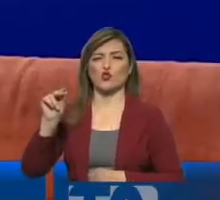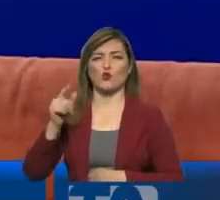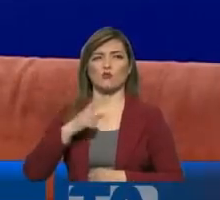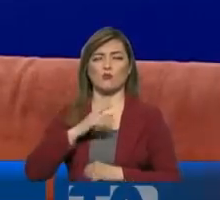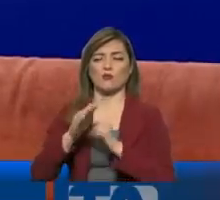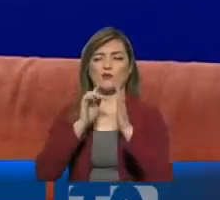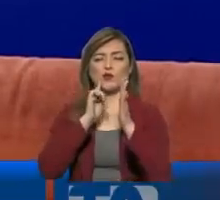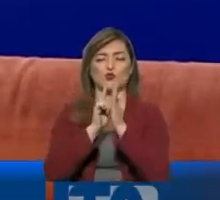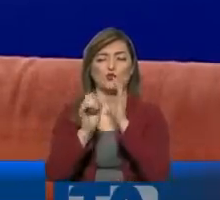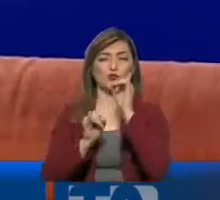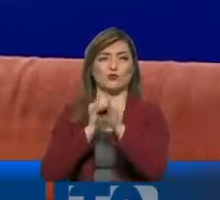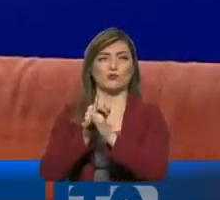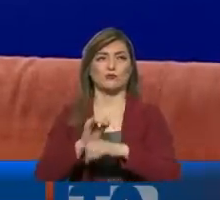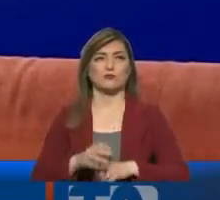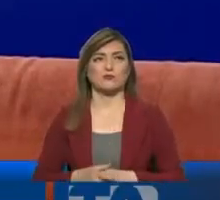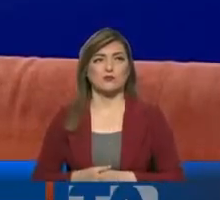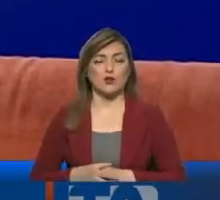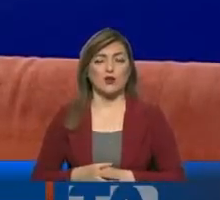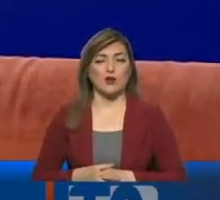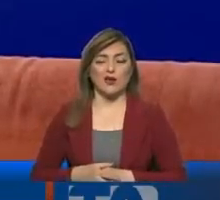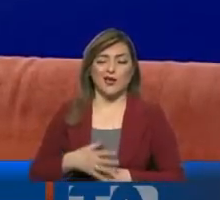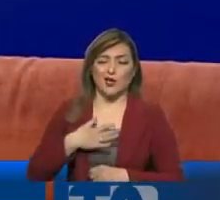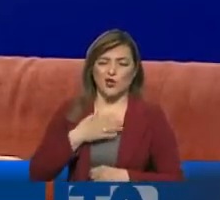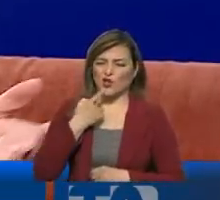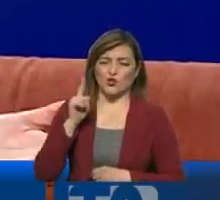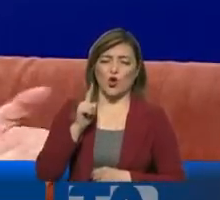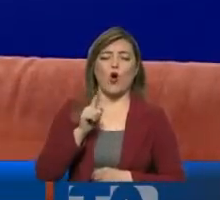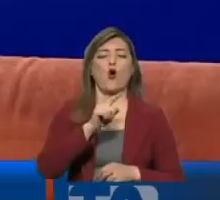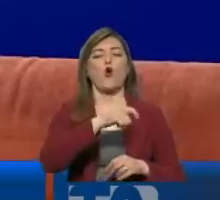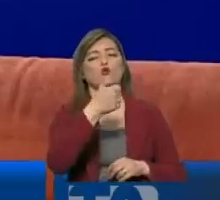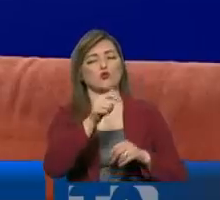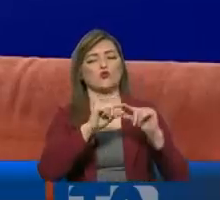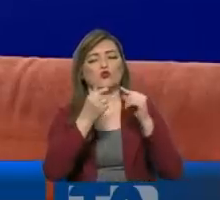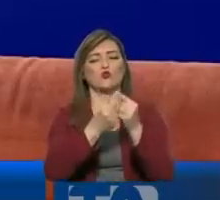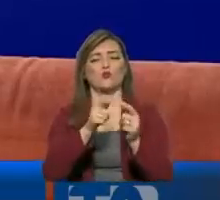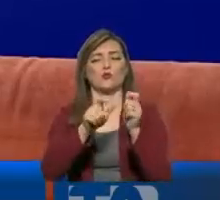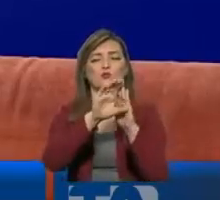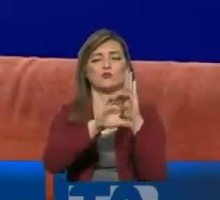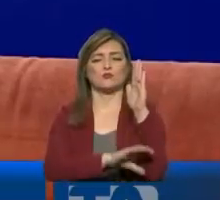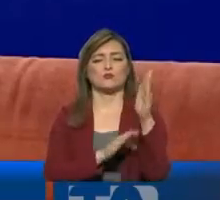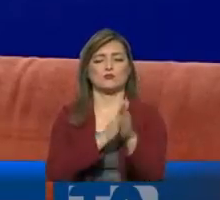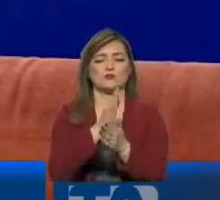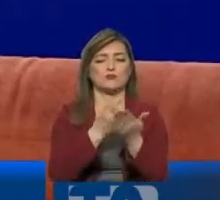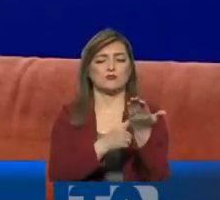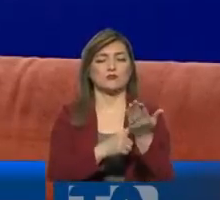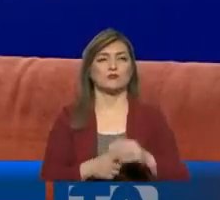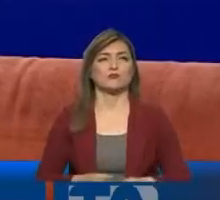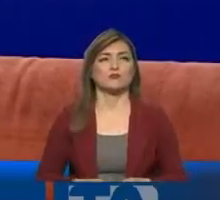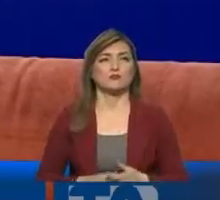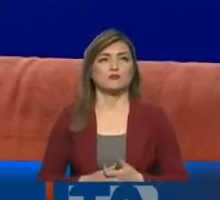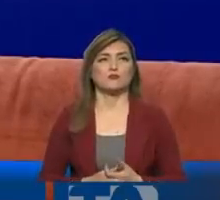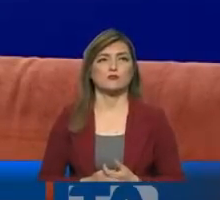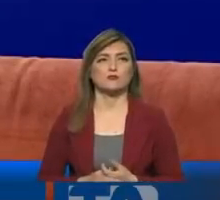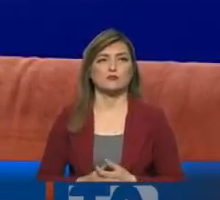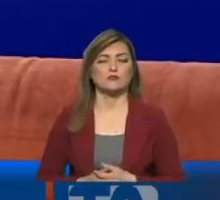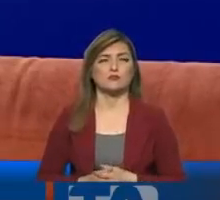No solamente según lo que yo argumento, también han hecho este análisis varios constitucionalistas, ¿sí? Y